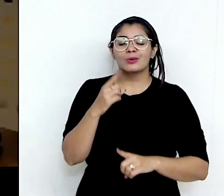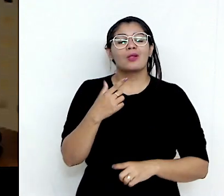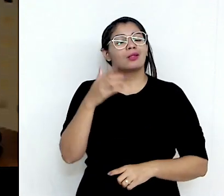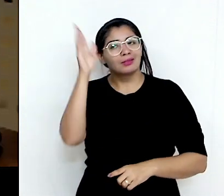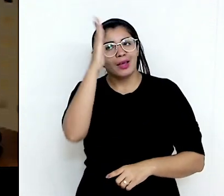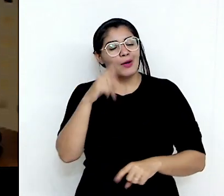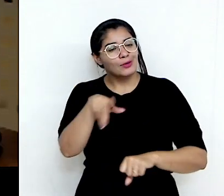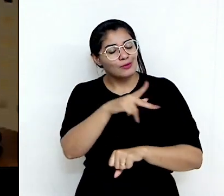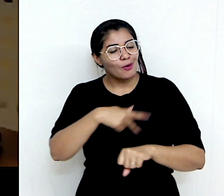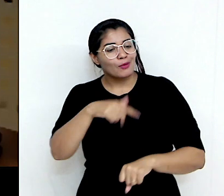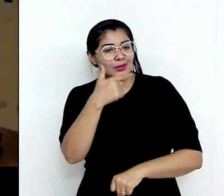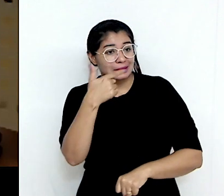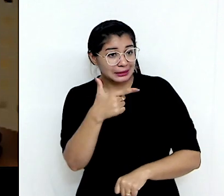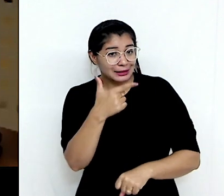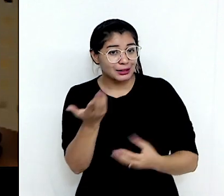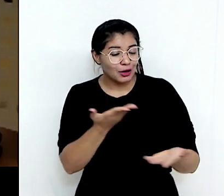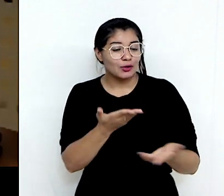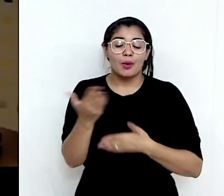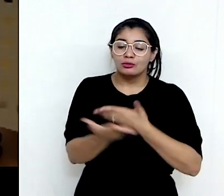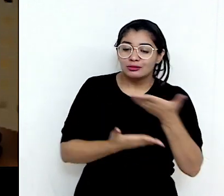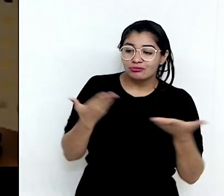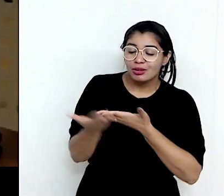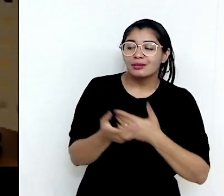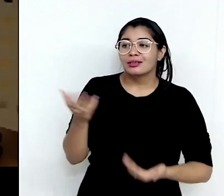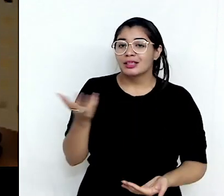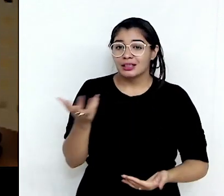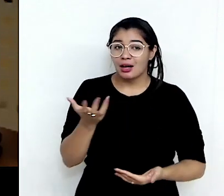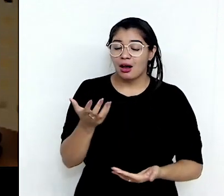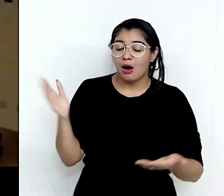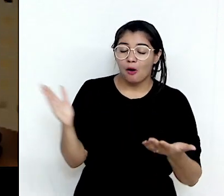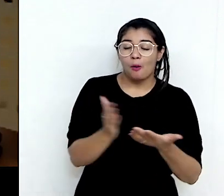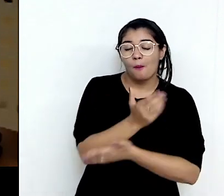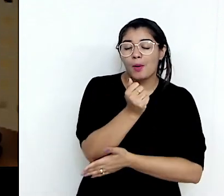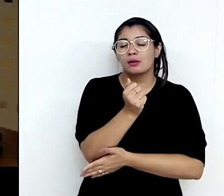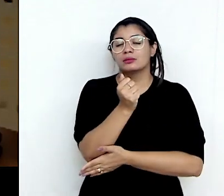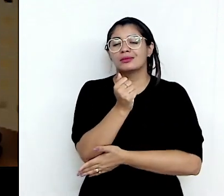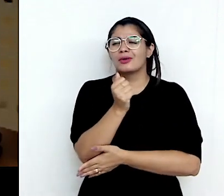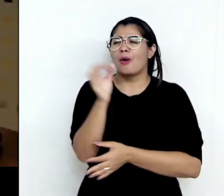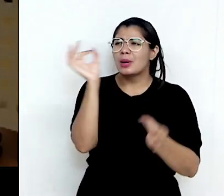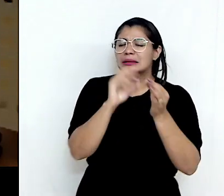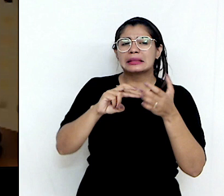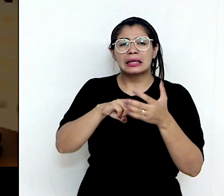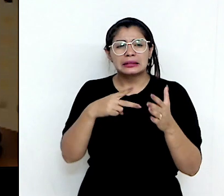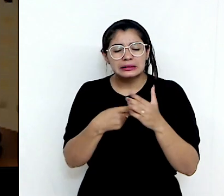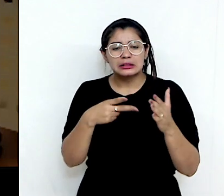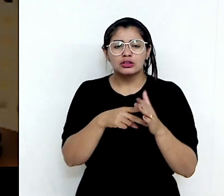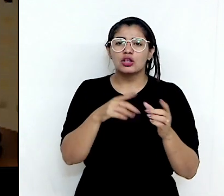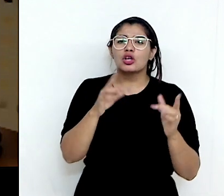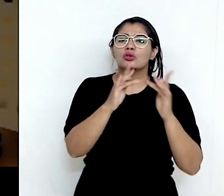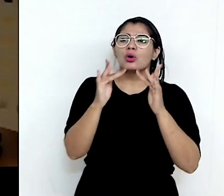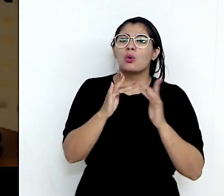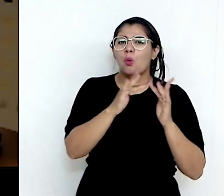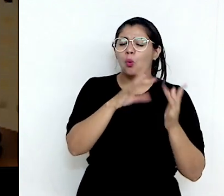estamos promoviendo e impulsando, queremos lograr un mejoramiento significativo de acceso a la conectividad internacional